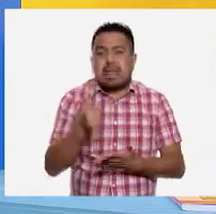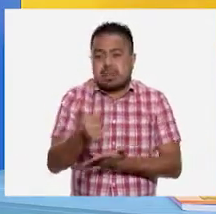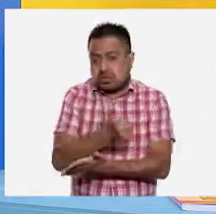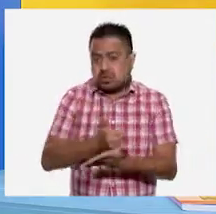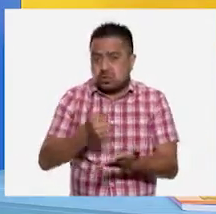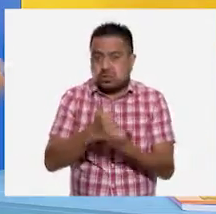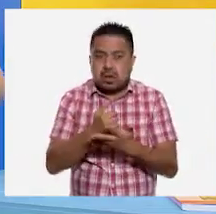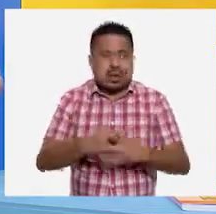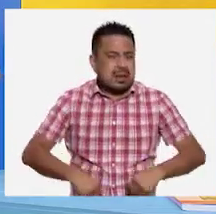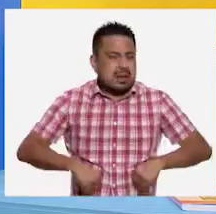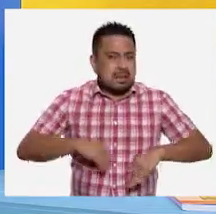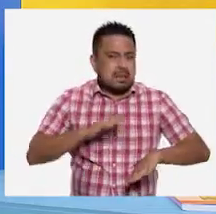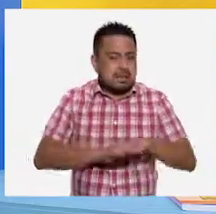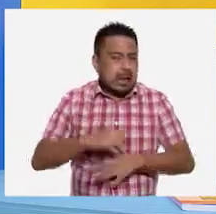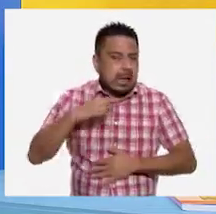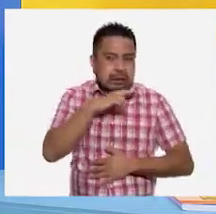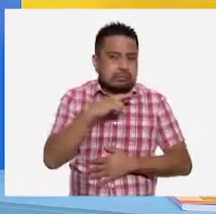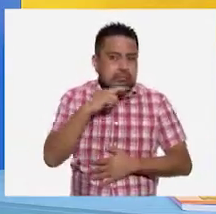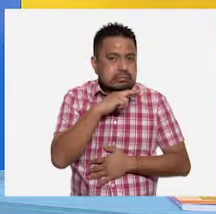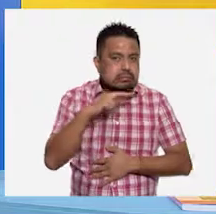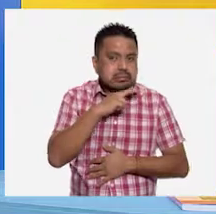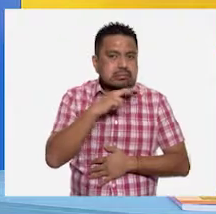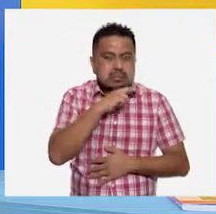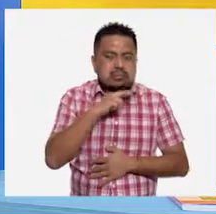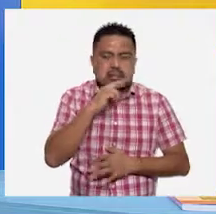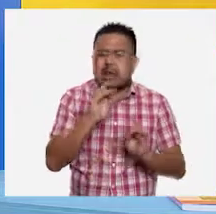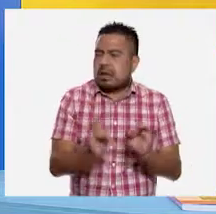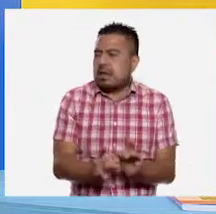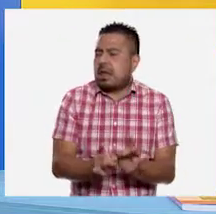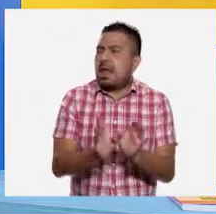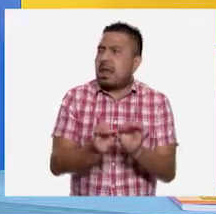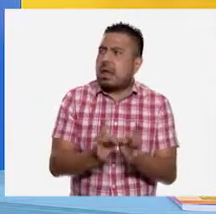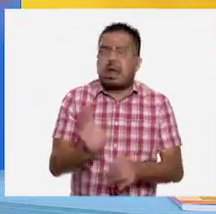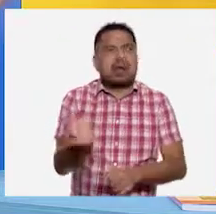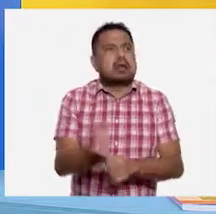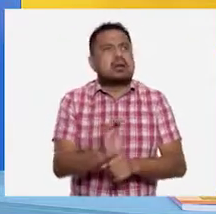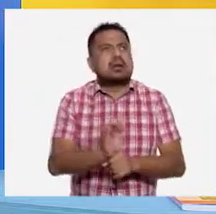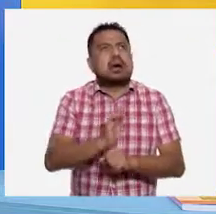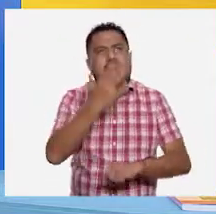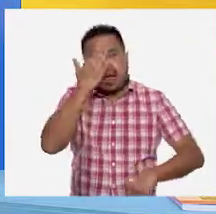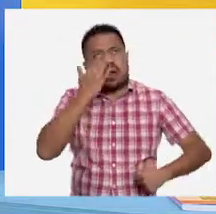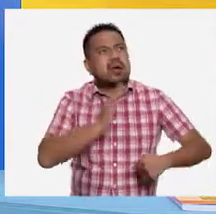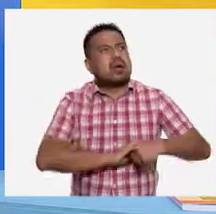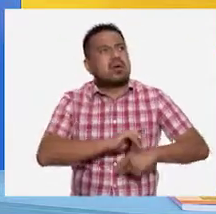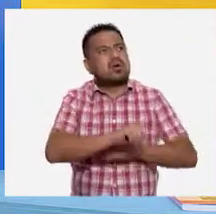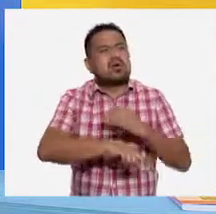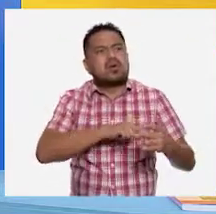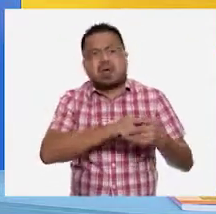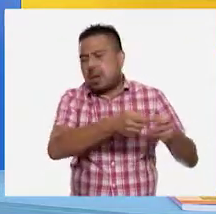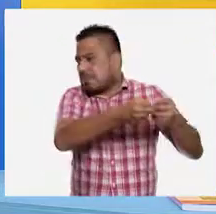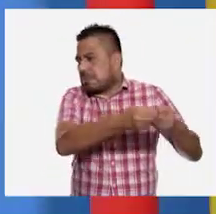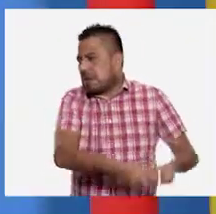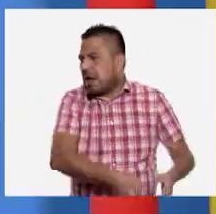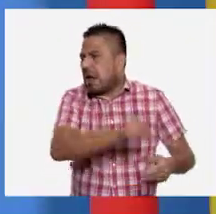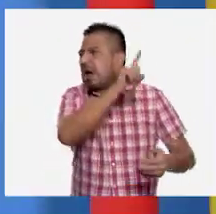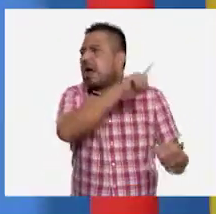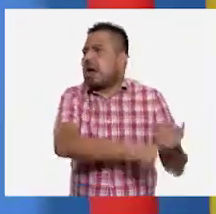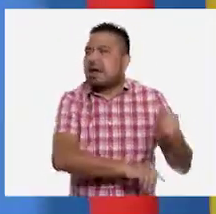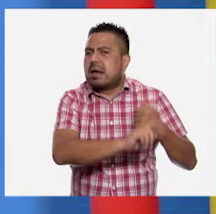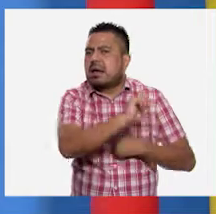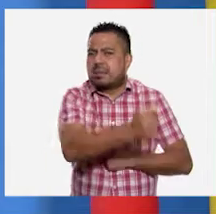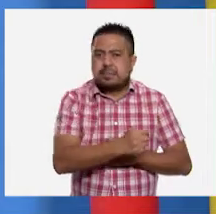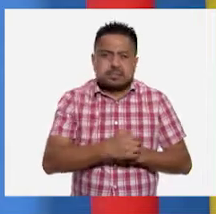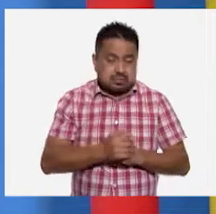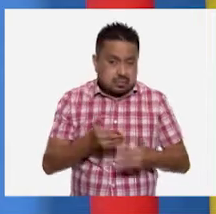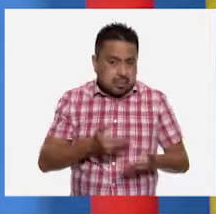ciudad se vivía rápido y solo ocasionalmente en el cine se recordaban los espacios rurales perdidos. En estos momentos